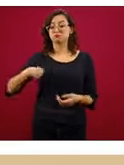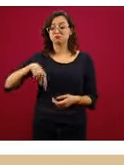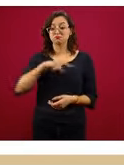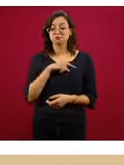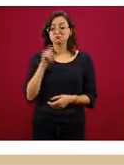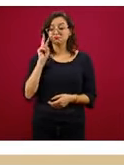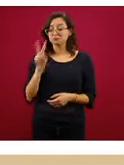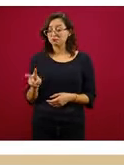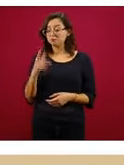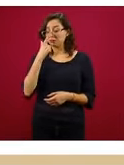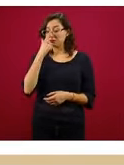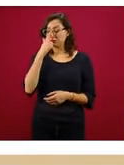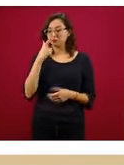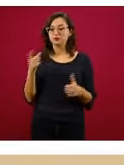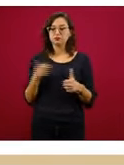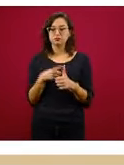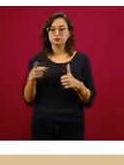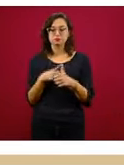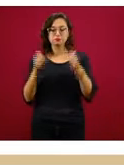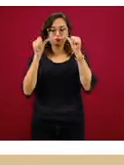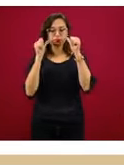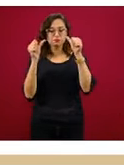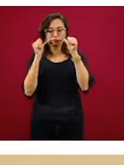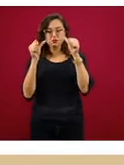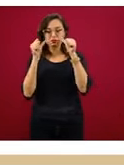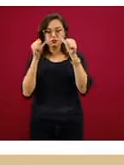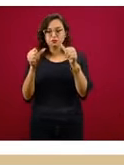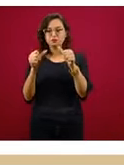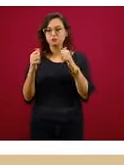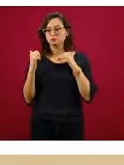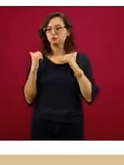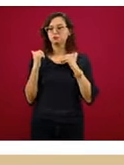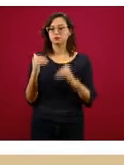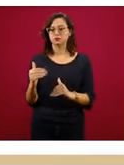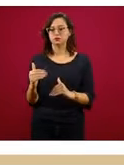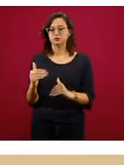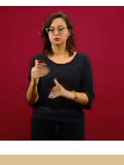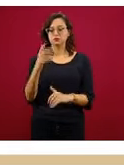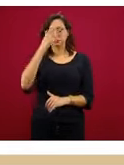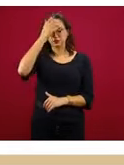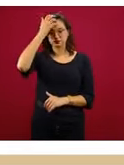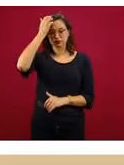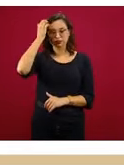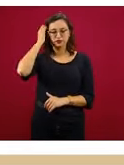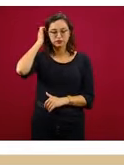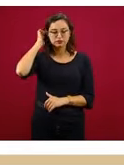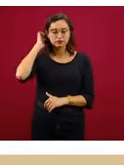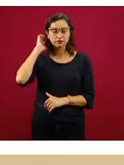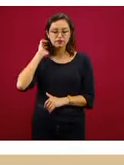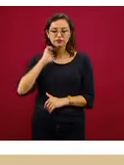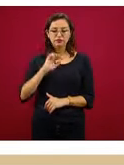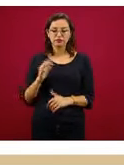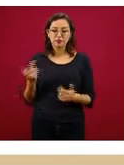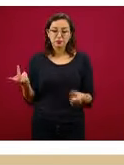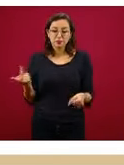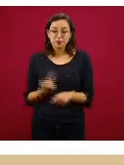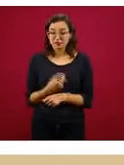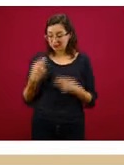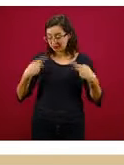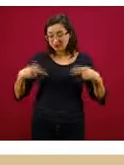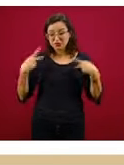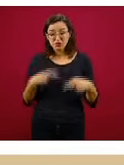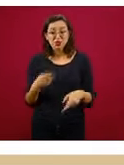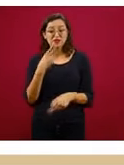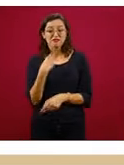primaria, especialmente en el primer nivel de atención, se han visto limitados. No tenemos la continuidad de la atención del paciente